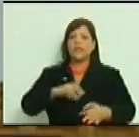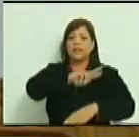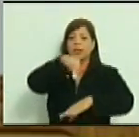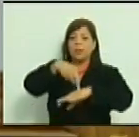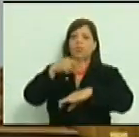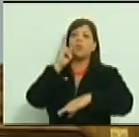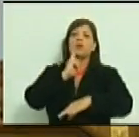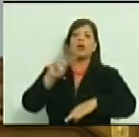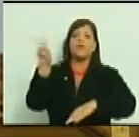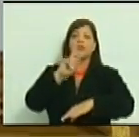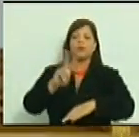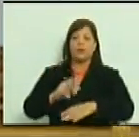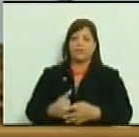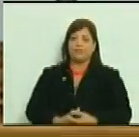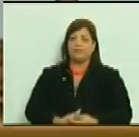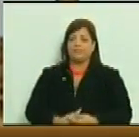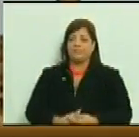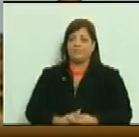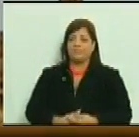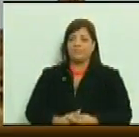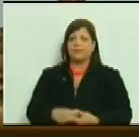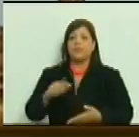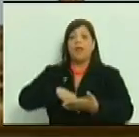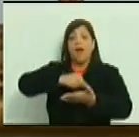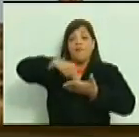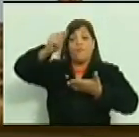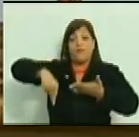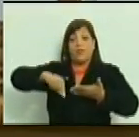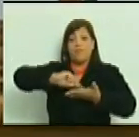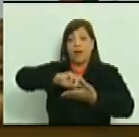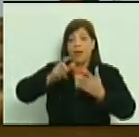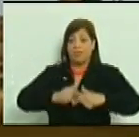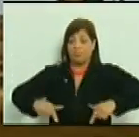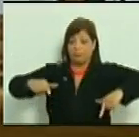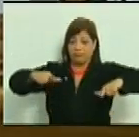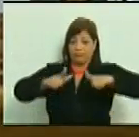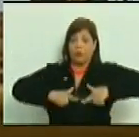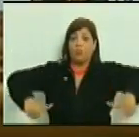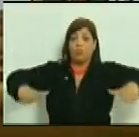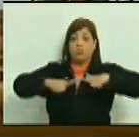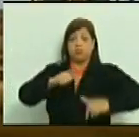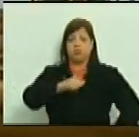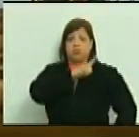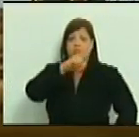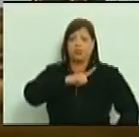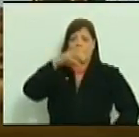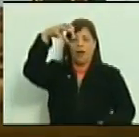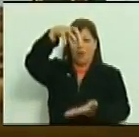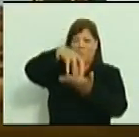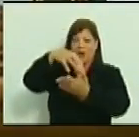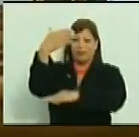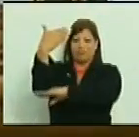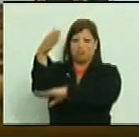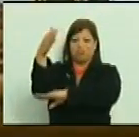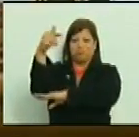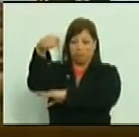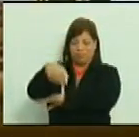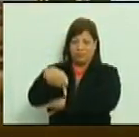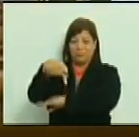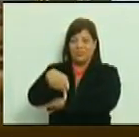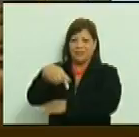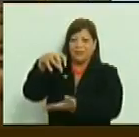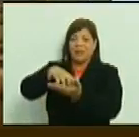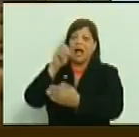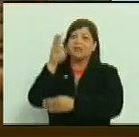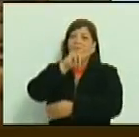República Bolivariana de Venezuela, dado y firmado en el hemiciclo protocolar del Palacio Federal Legislativo, sede de